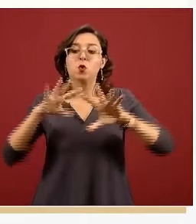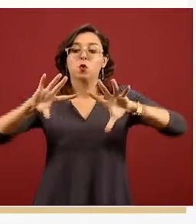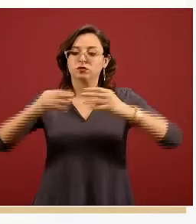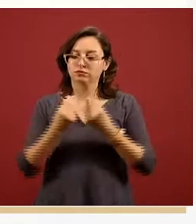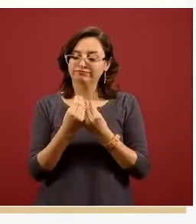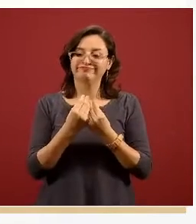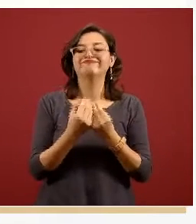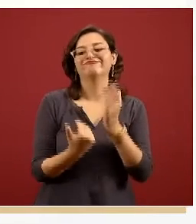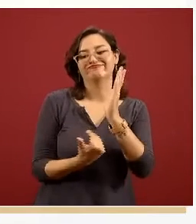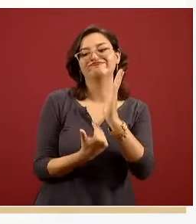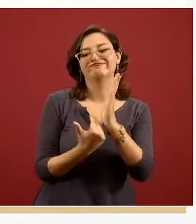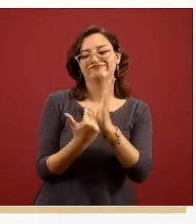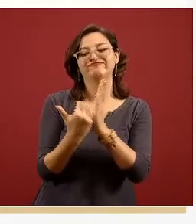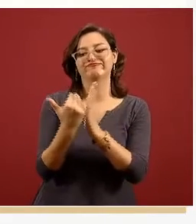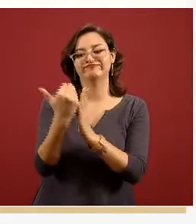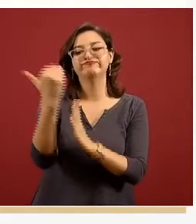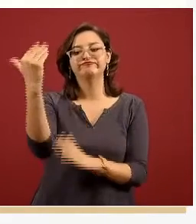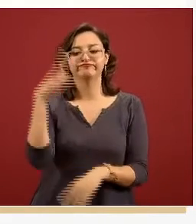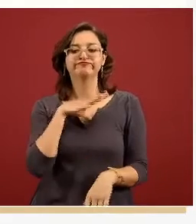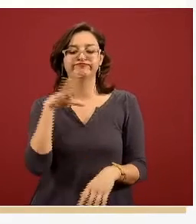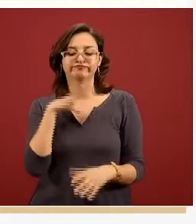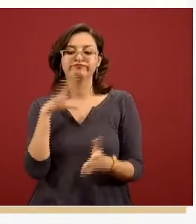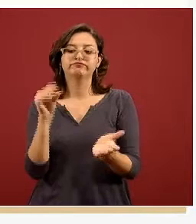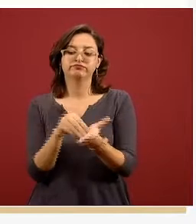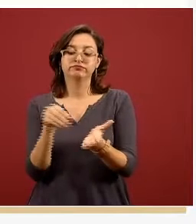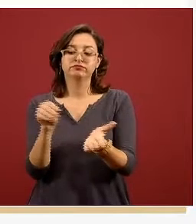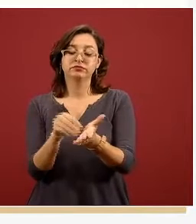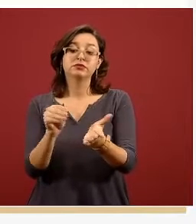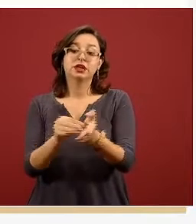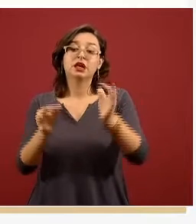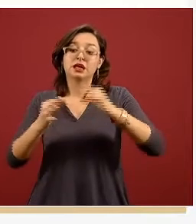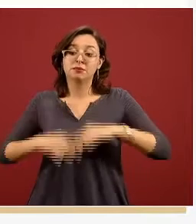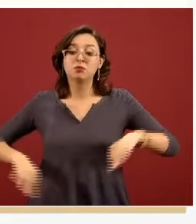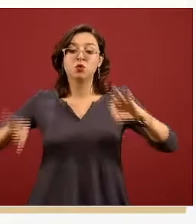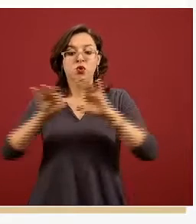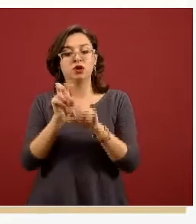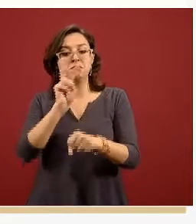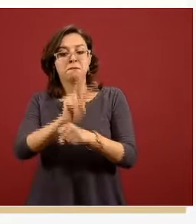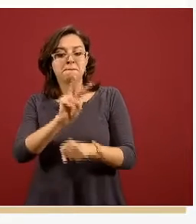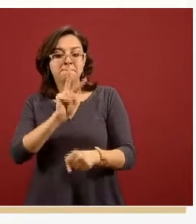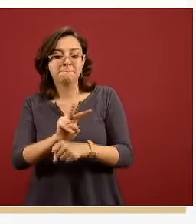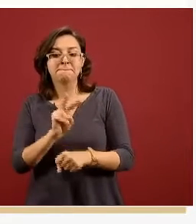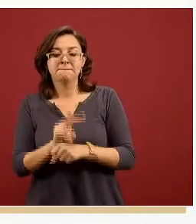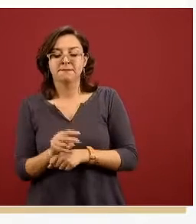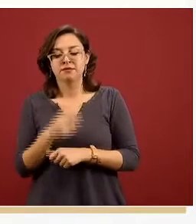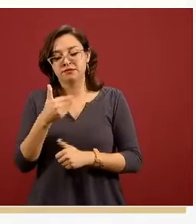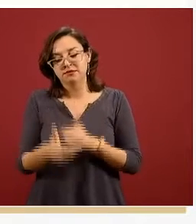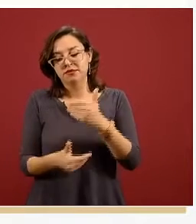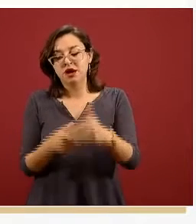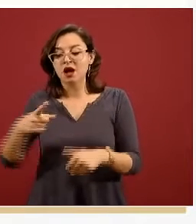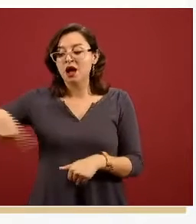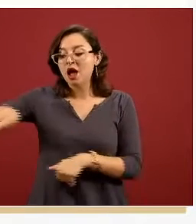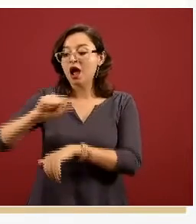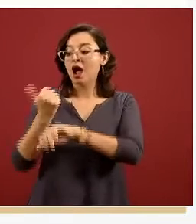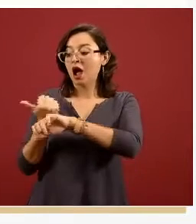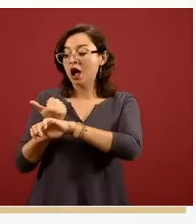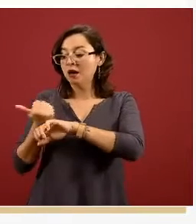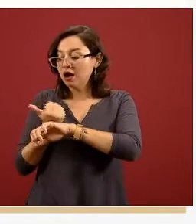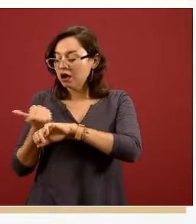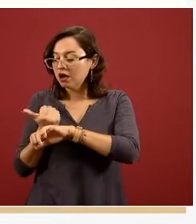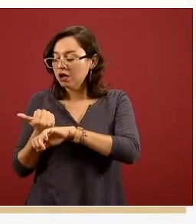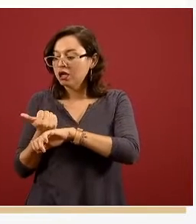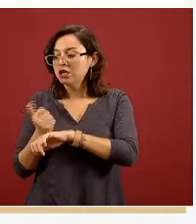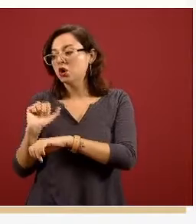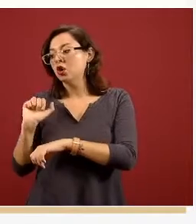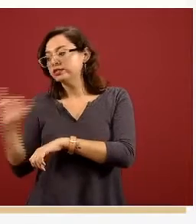todavía se mantiene ascendente, y eso también será importante irlo midiendo en función a cómo esos casos amarillos se vayan descartando